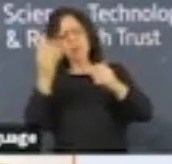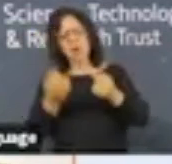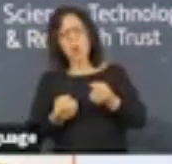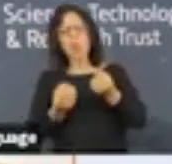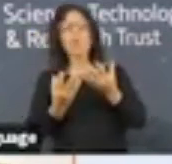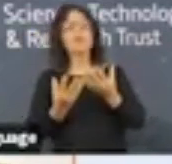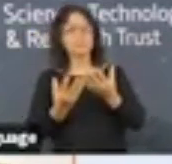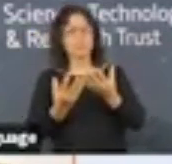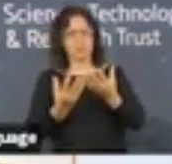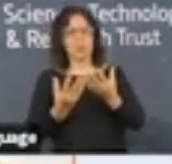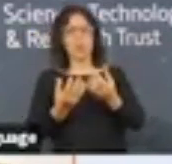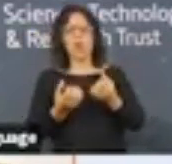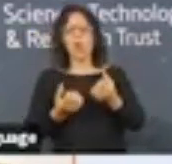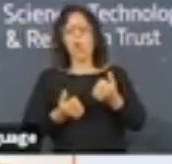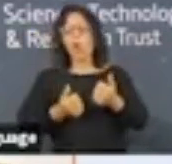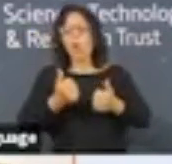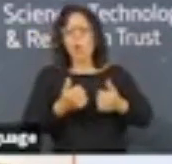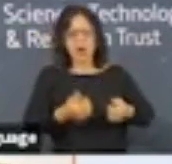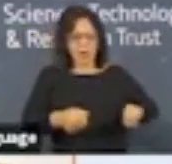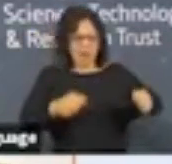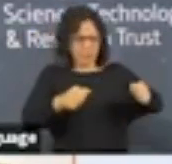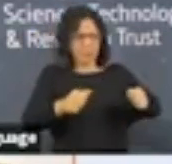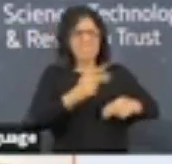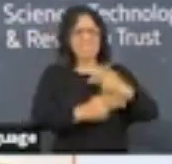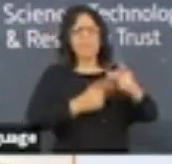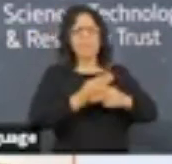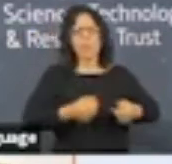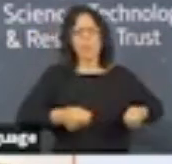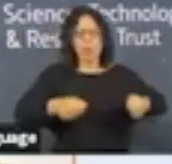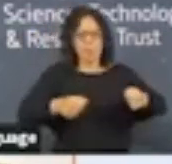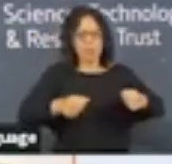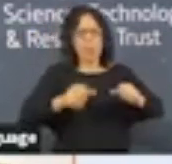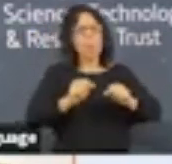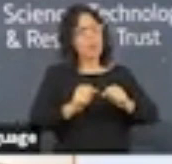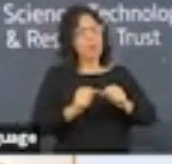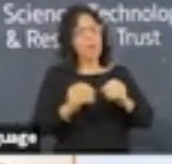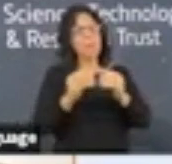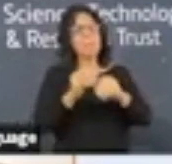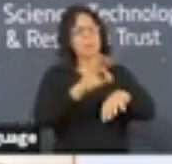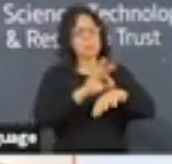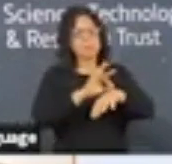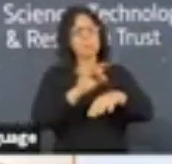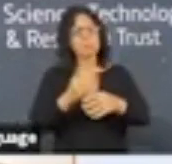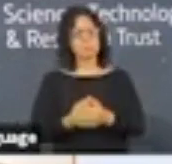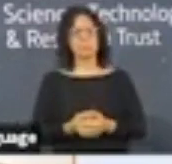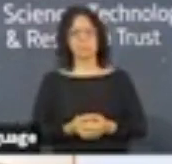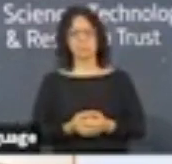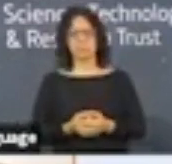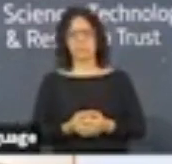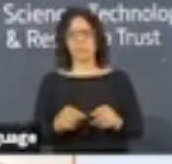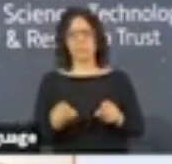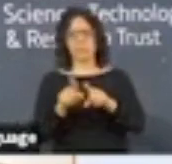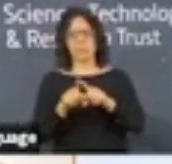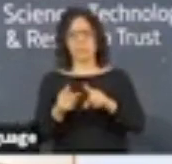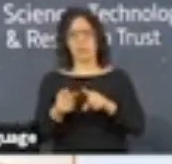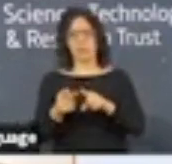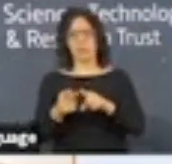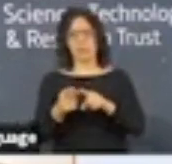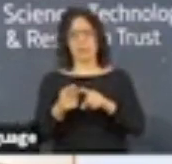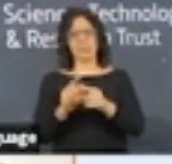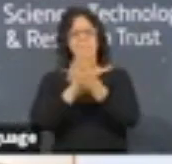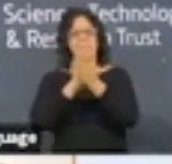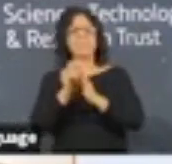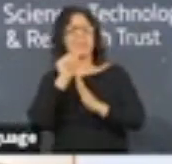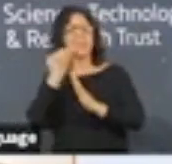Y muy importante es la vigilancia del número de mosquitos adultos, principalmente de hembras de Aedes